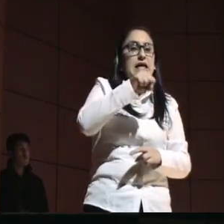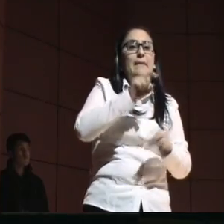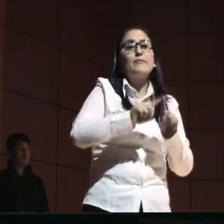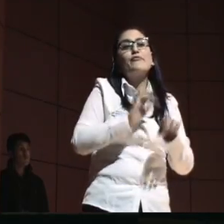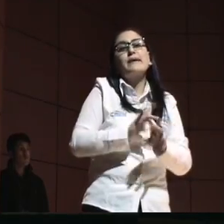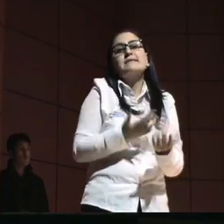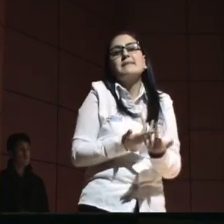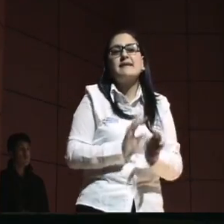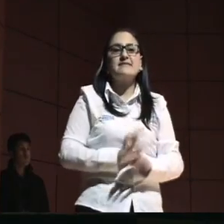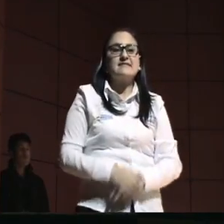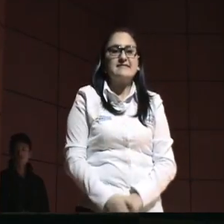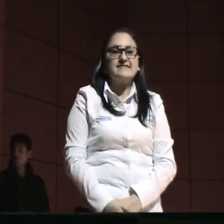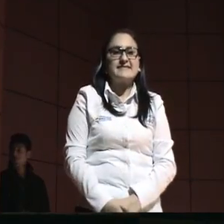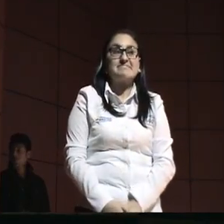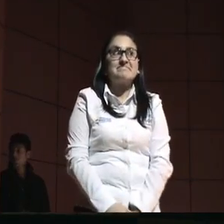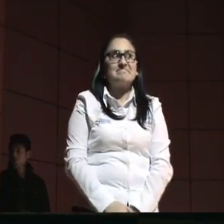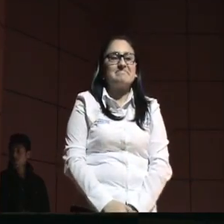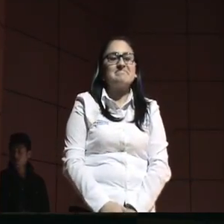pero toca esperar.